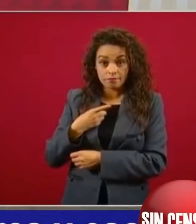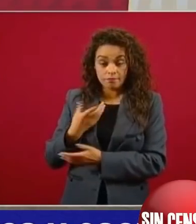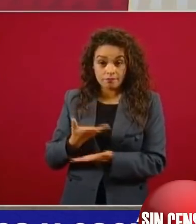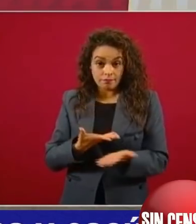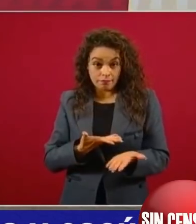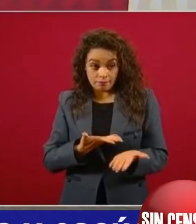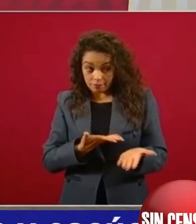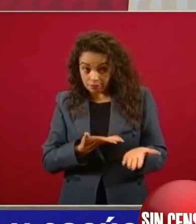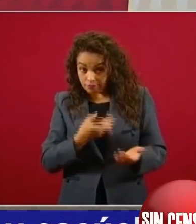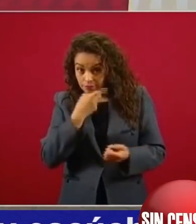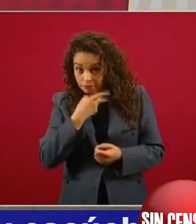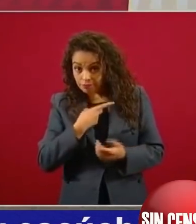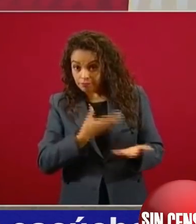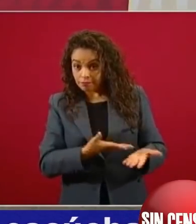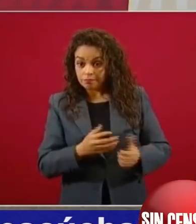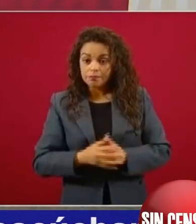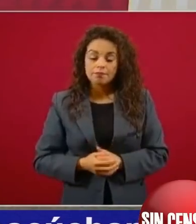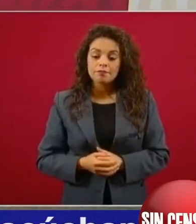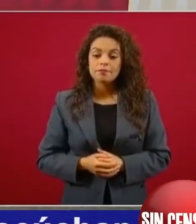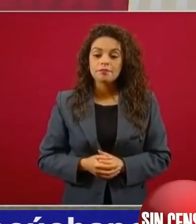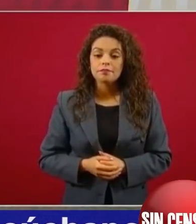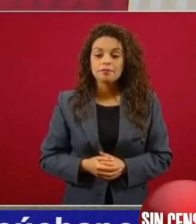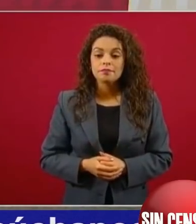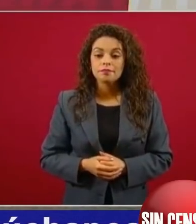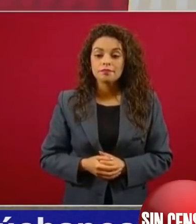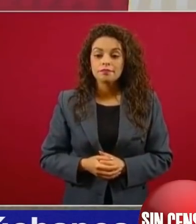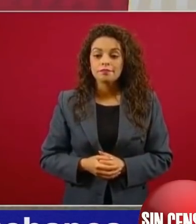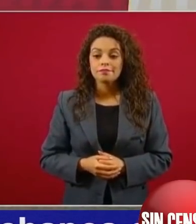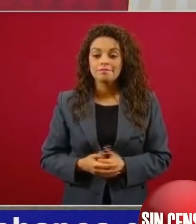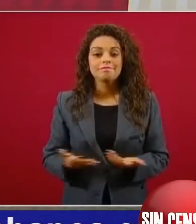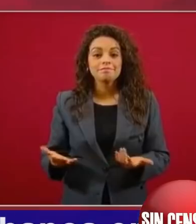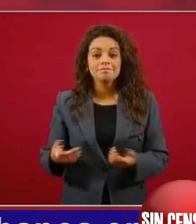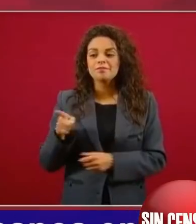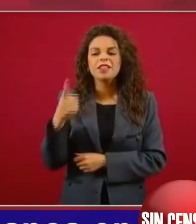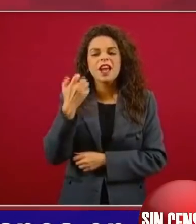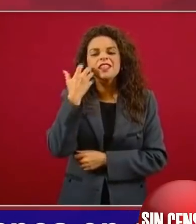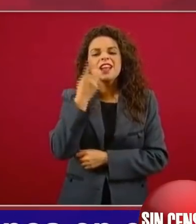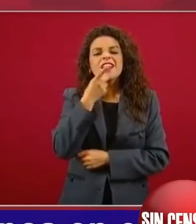que decía de vocero? Lo que quiso decir